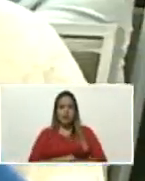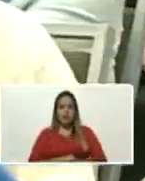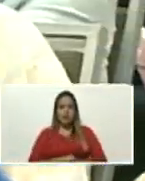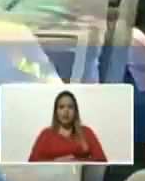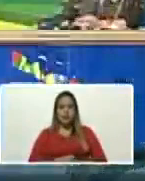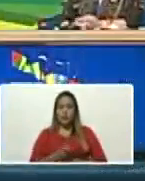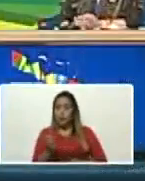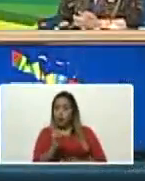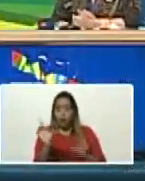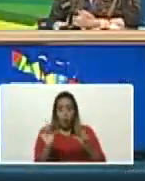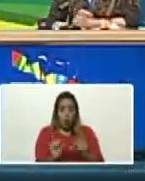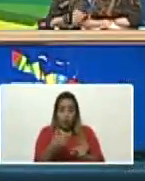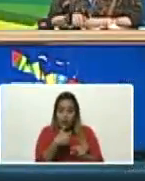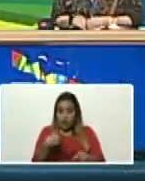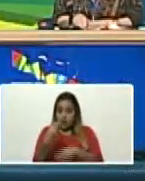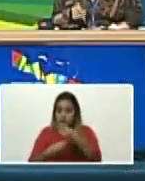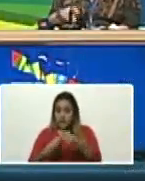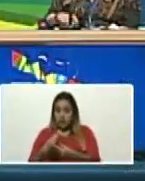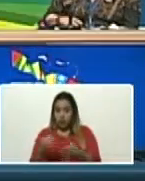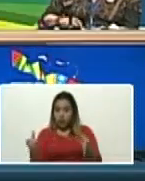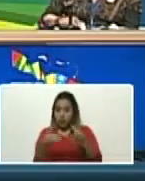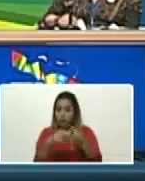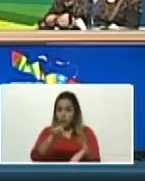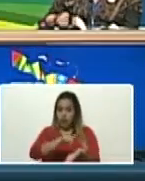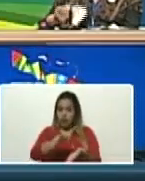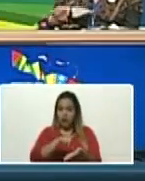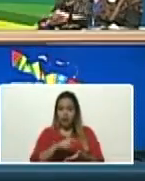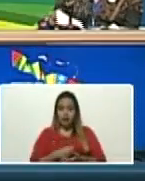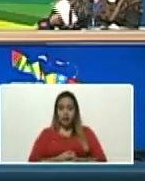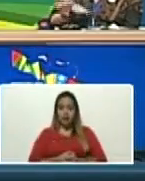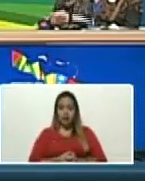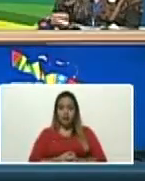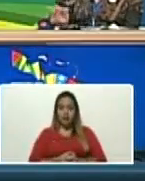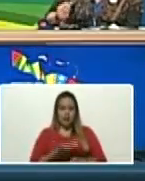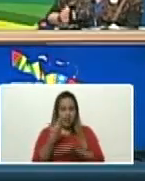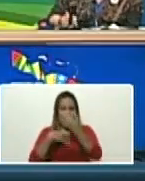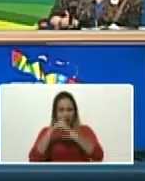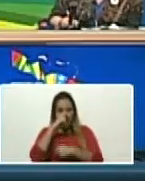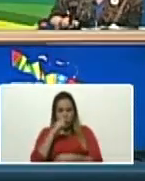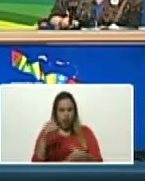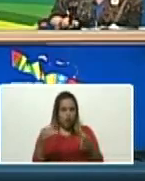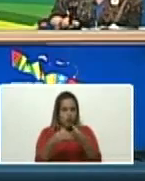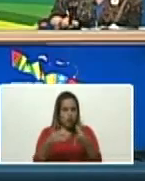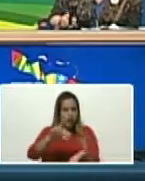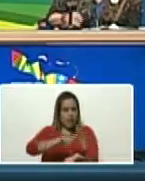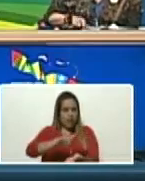No es poco lo que intentó ese Grupo de Lima. En su momento el Grupo de Lima